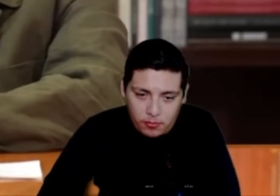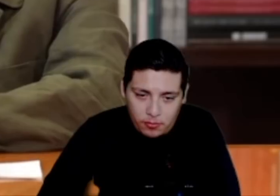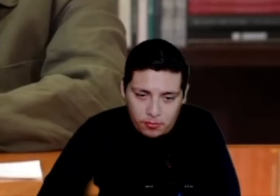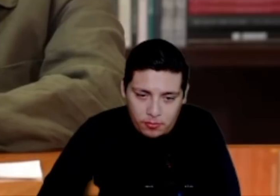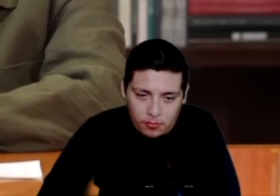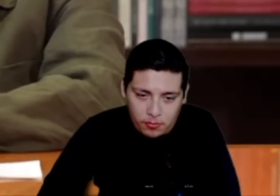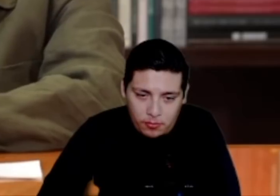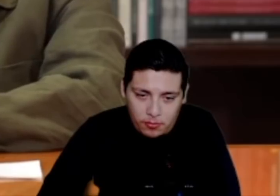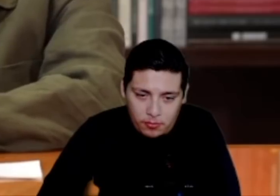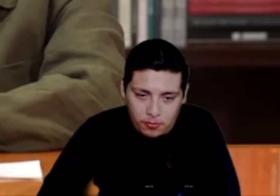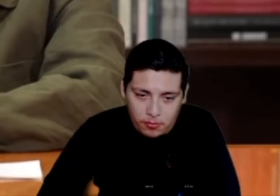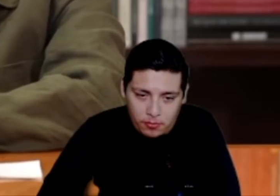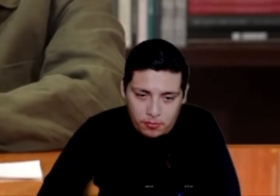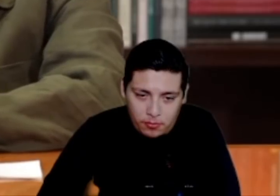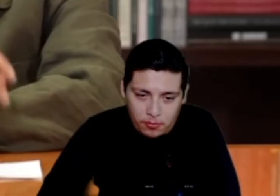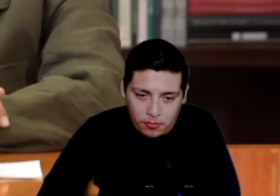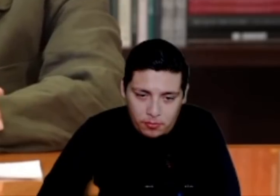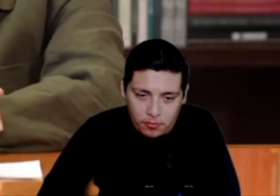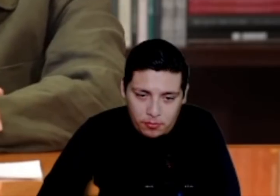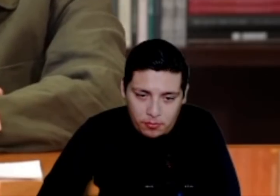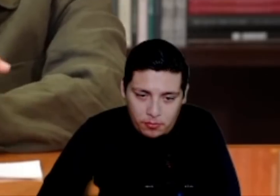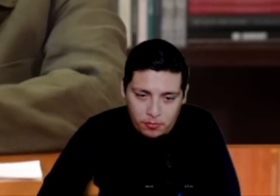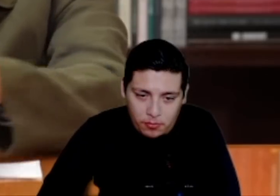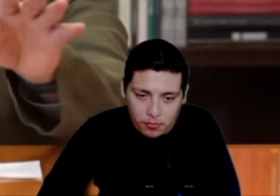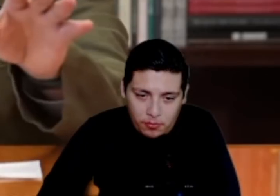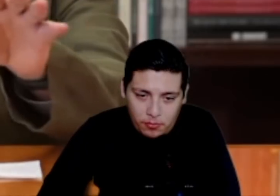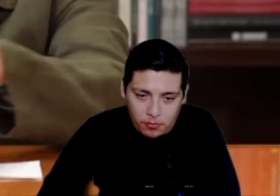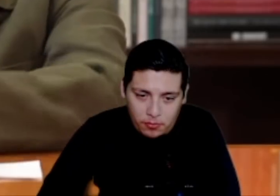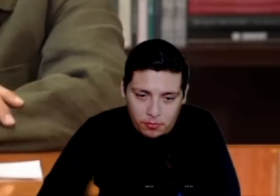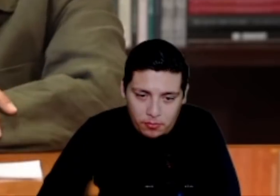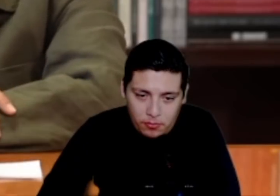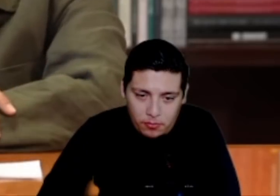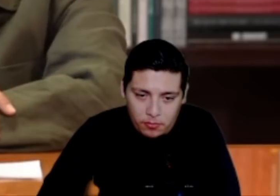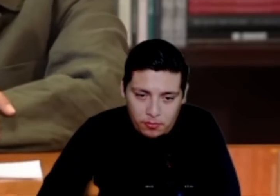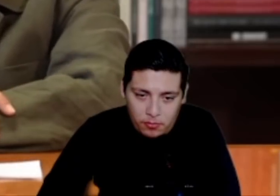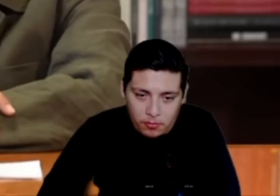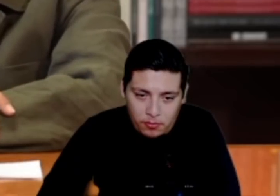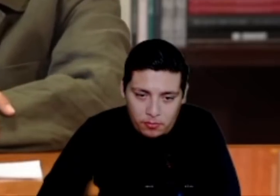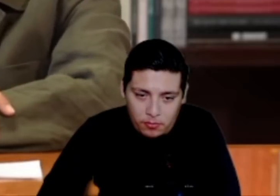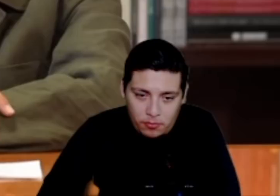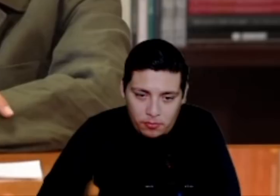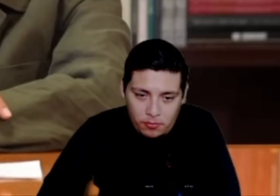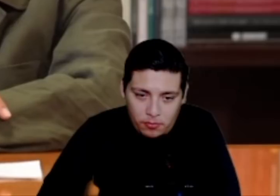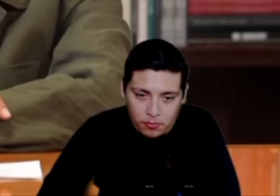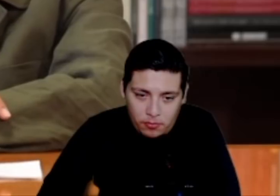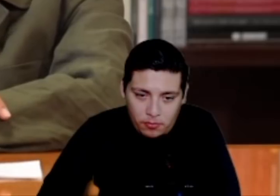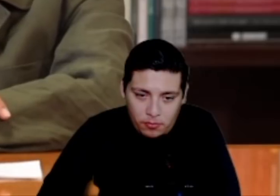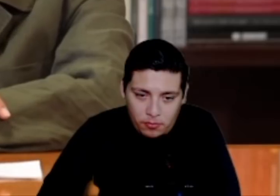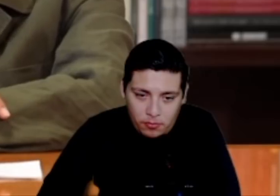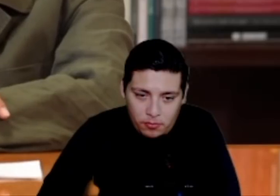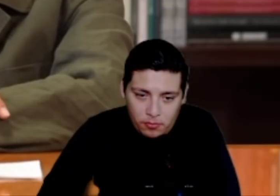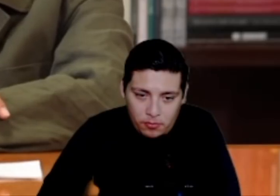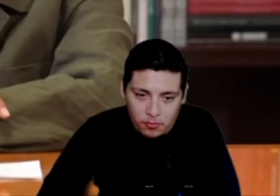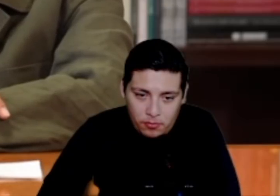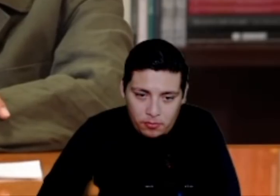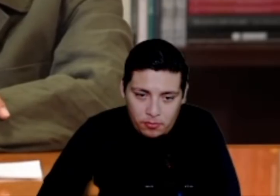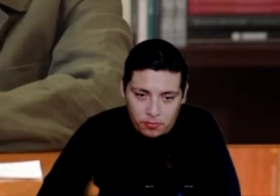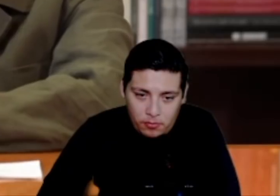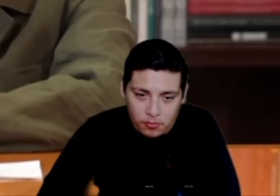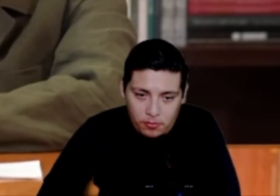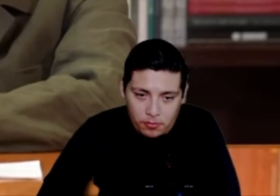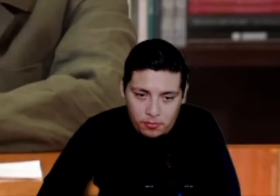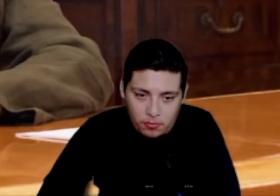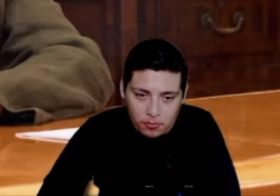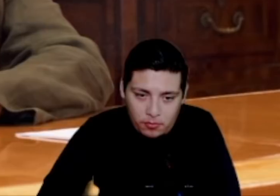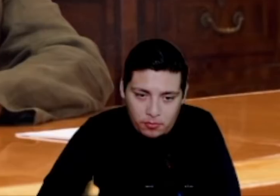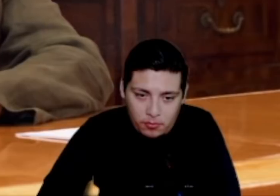autorizan que puedo hacer mi vida normal, es decir, que me puedo aplicar a fondo y